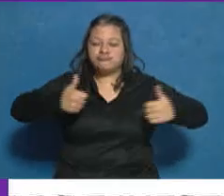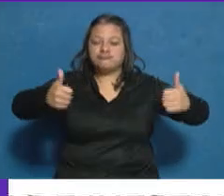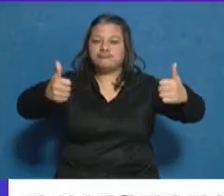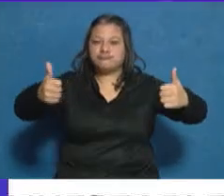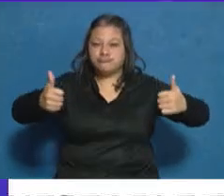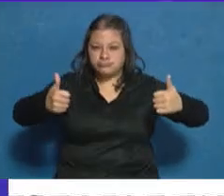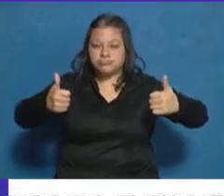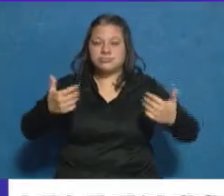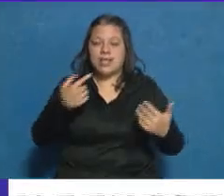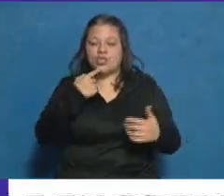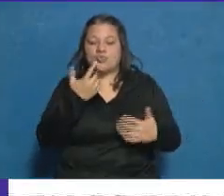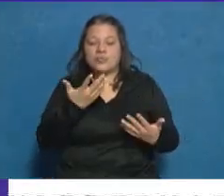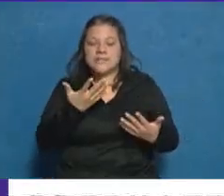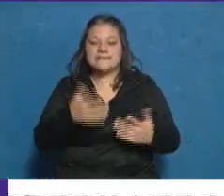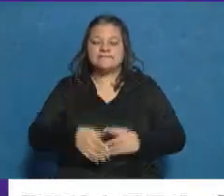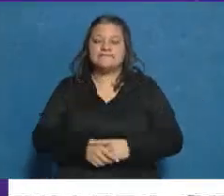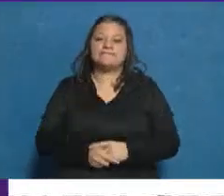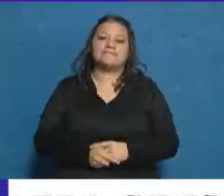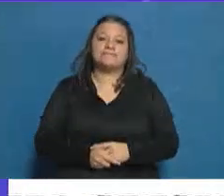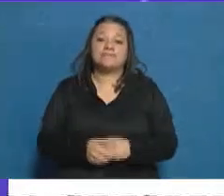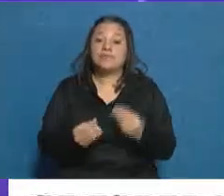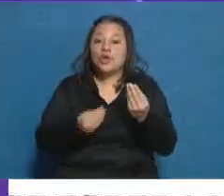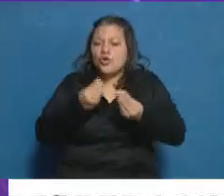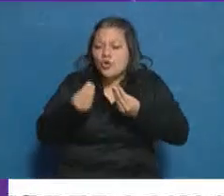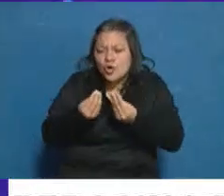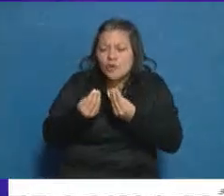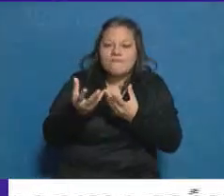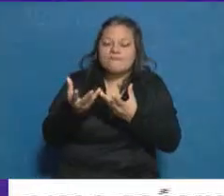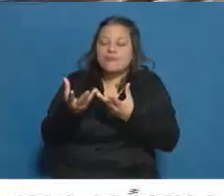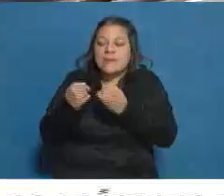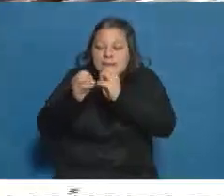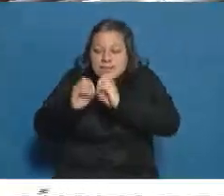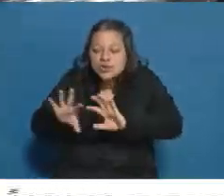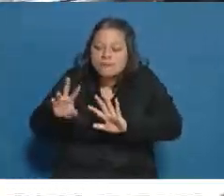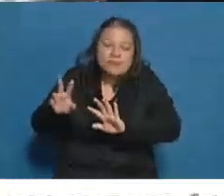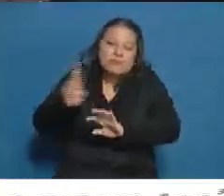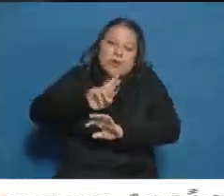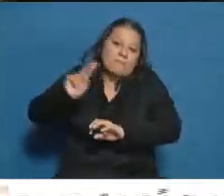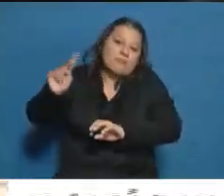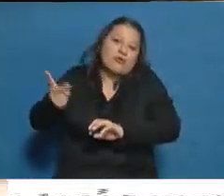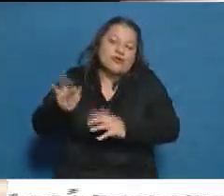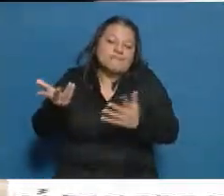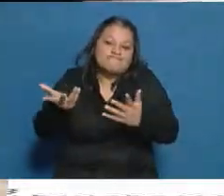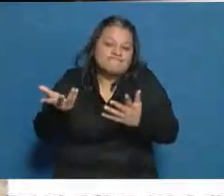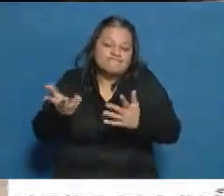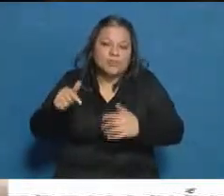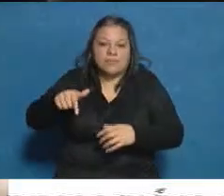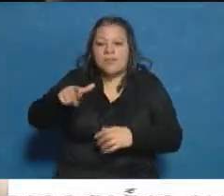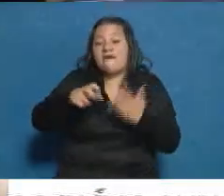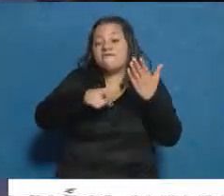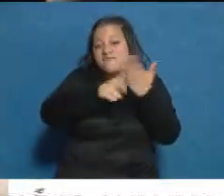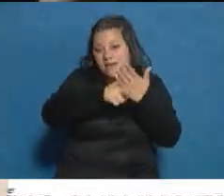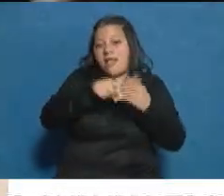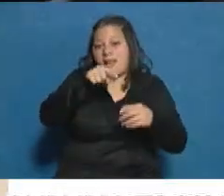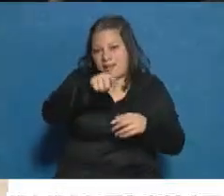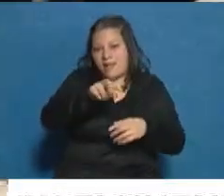todo esto, que hay dudas, sin duda, de cómo se originó y cómo terminó con la muerte de la mujer. Bueno, será tarea de la fiscal